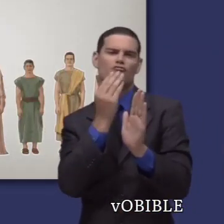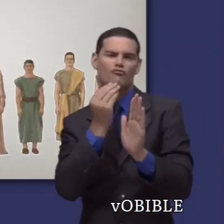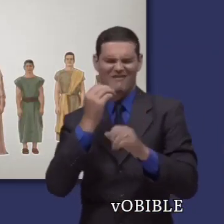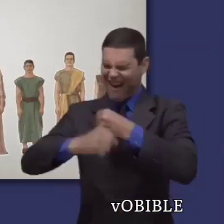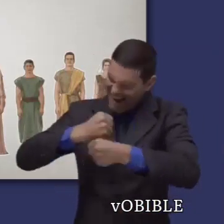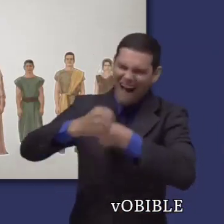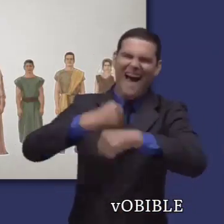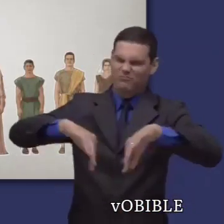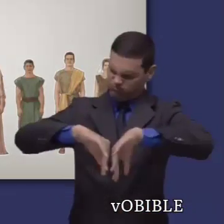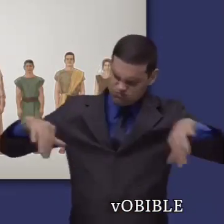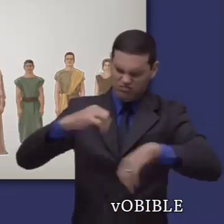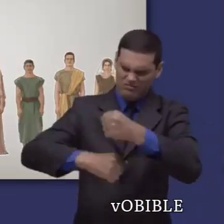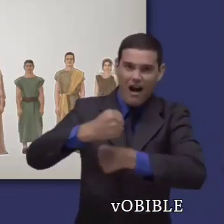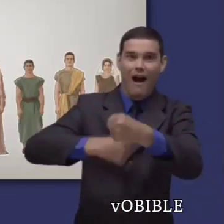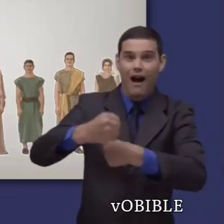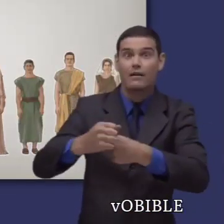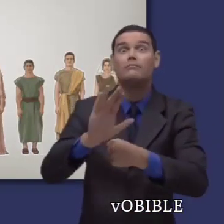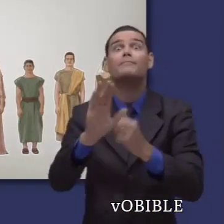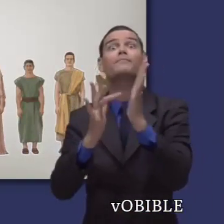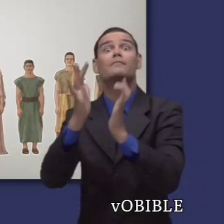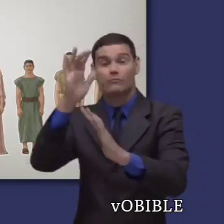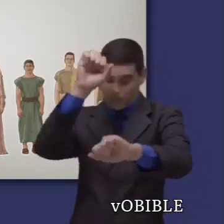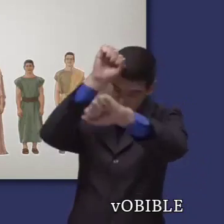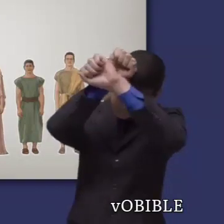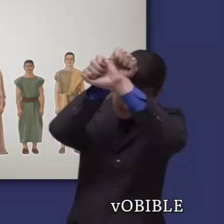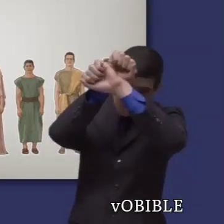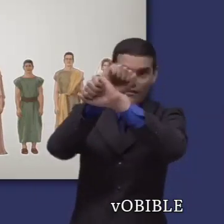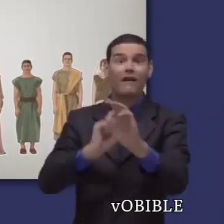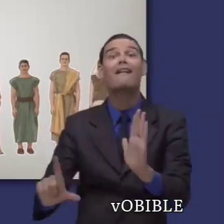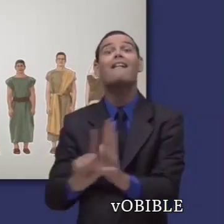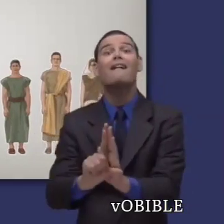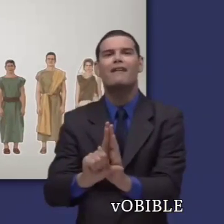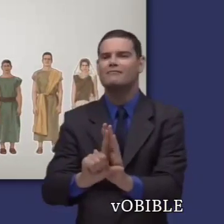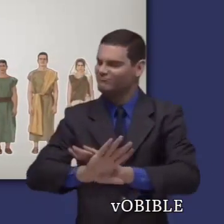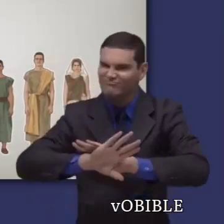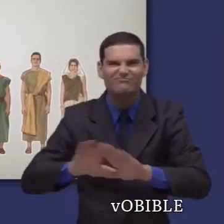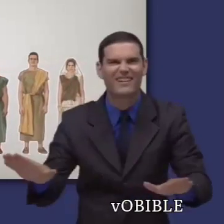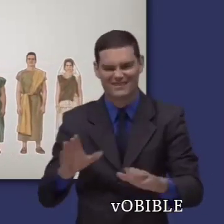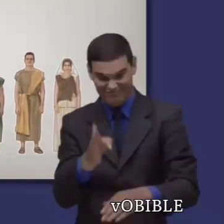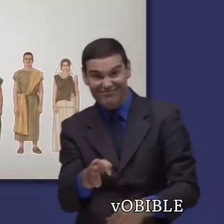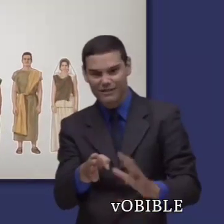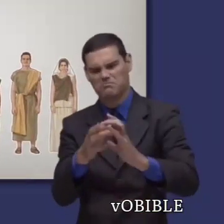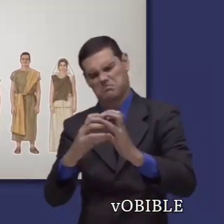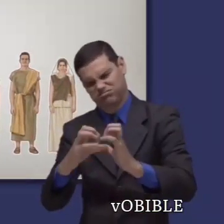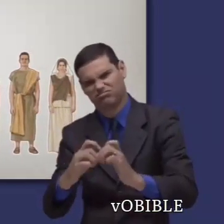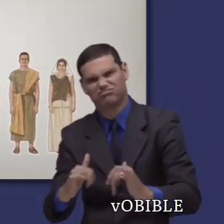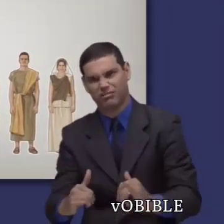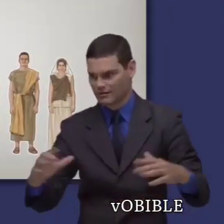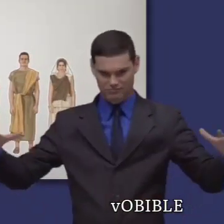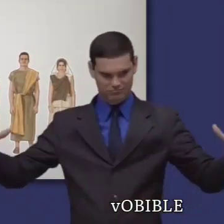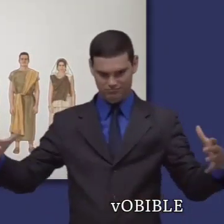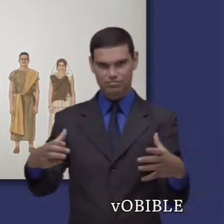gentiles. El sacrificio de Jesús abolió el pacto de la ley y así destruyó el muro que había entre los dos